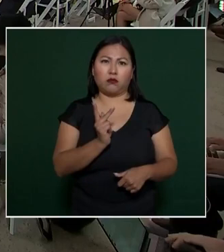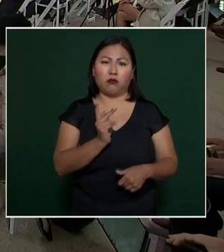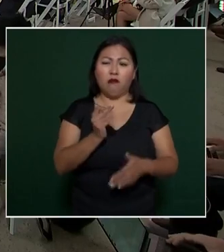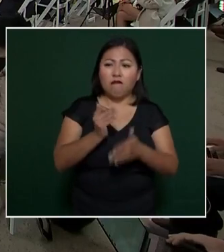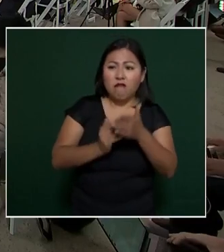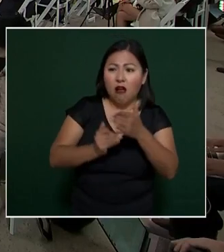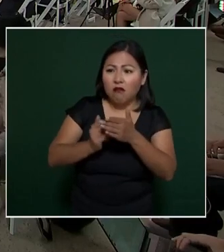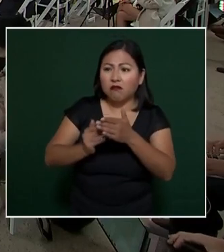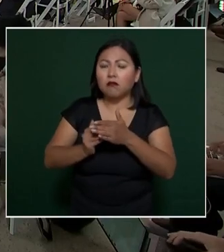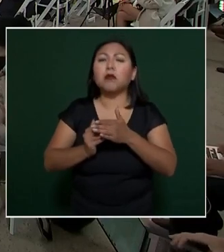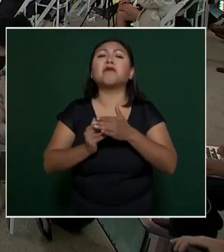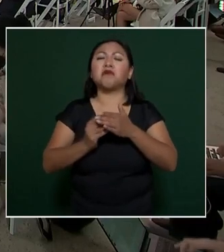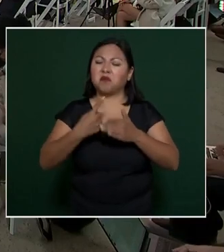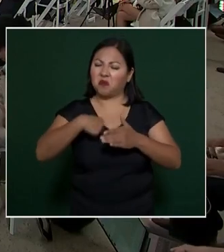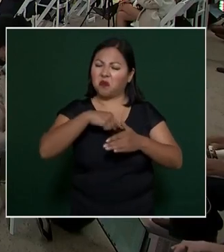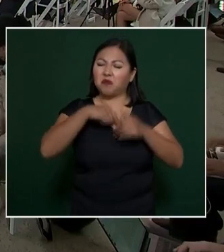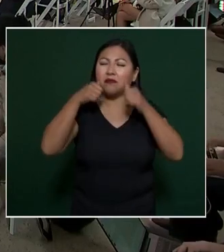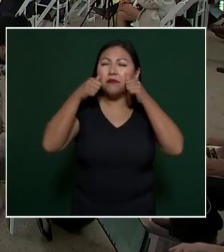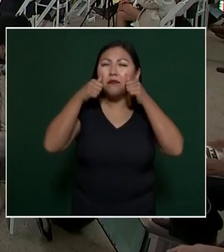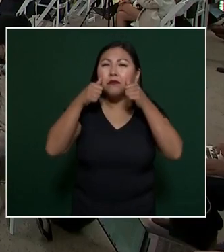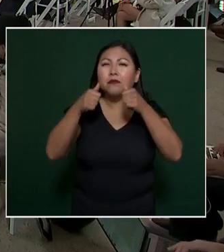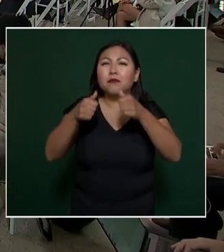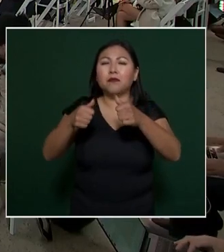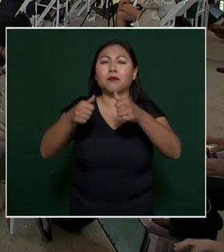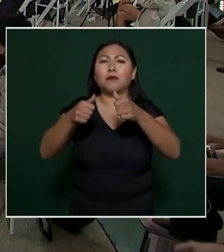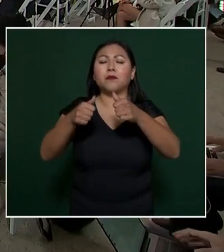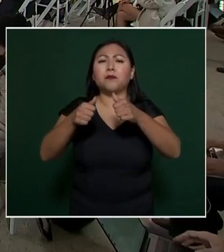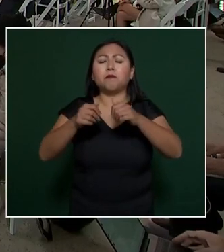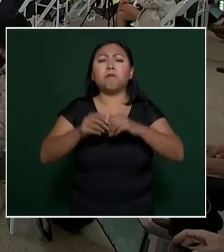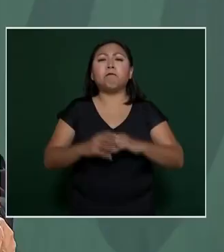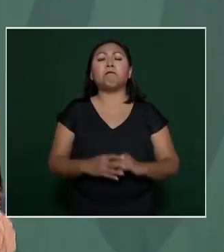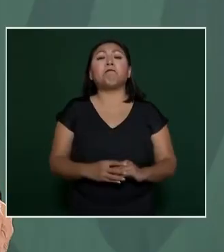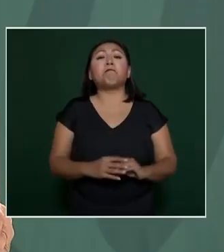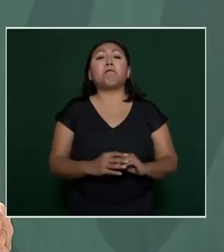necesitada y no es